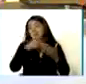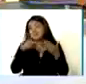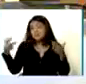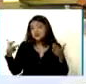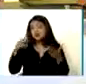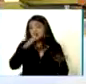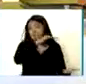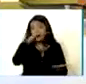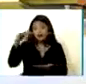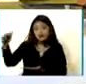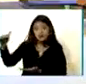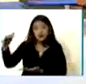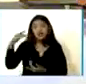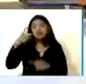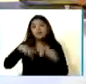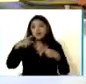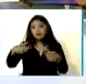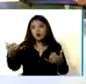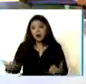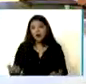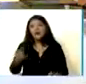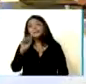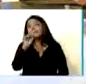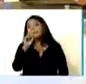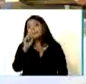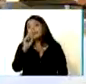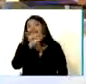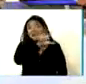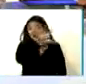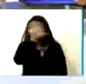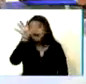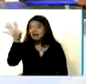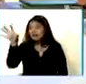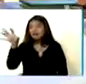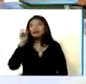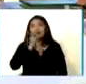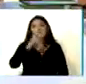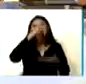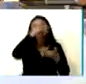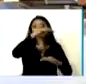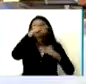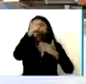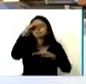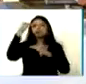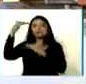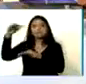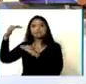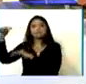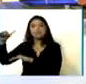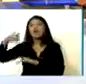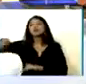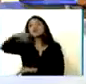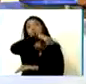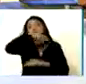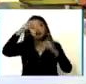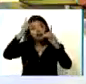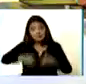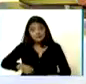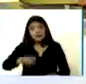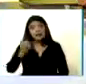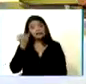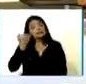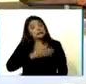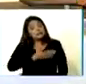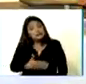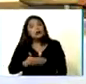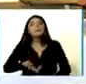de barriles al día de producción? Bueno, a partir del primer trimestre, cada país va a tener una cuota asignada. Los miembros OPEP y los que decidan decidan sumarse a esta iniciativa